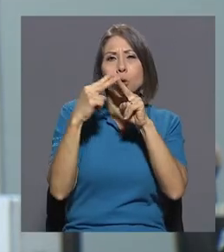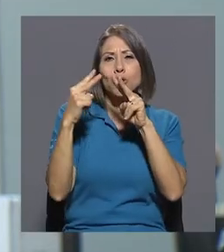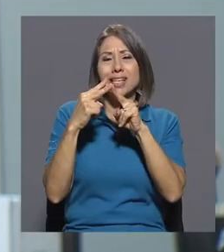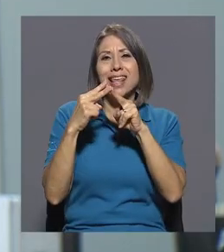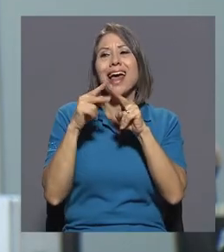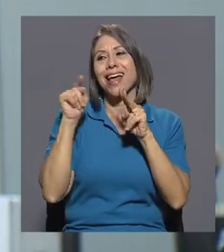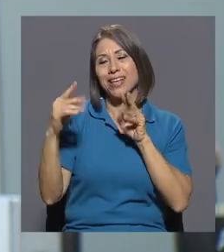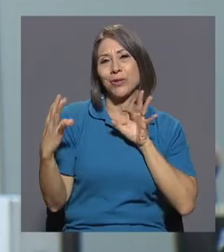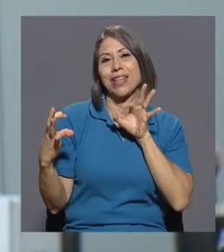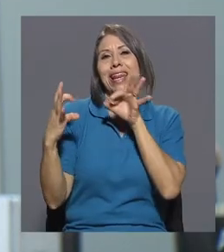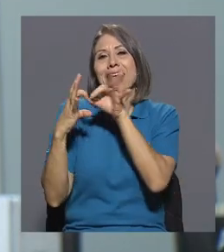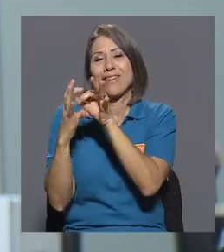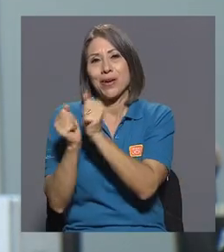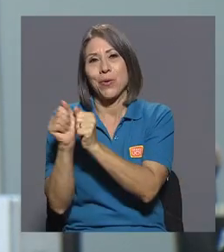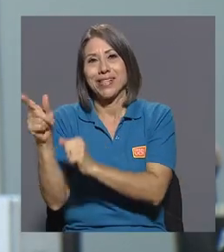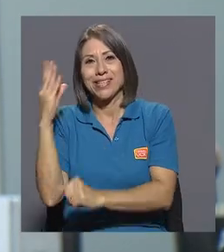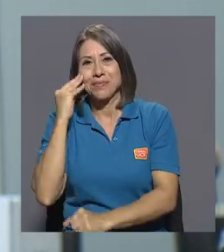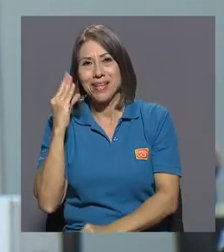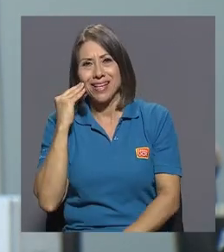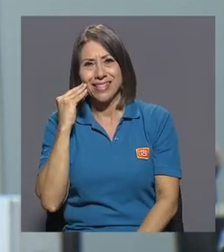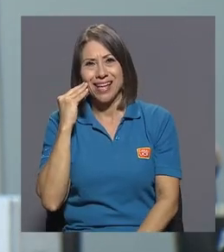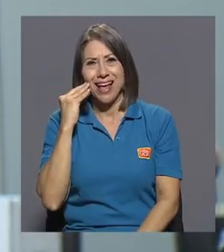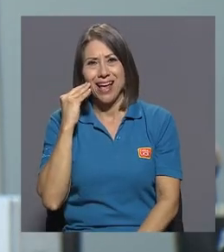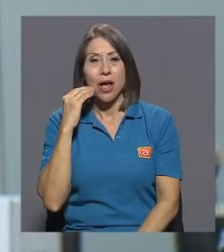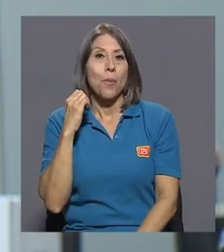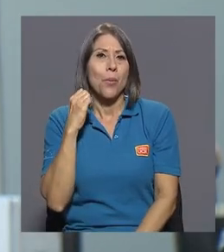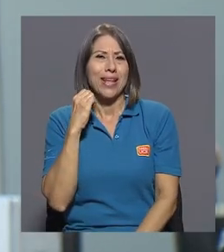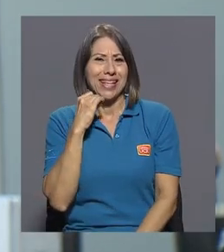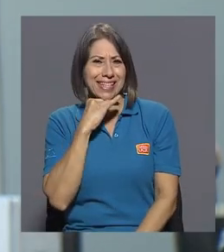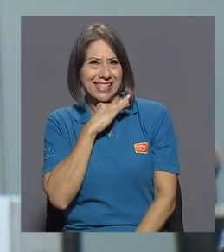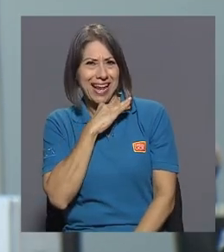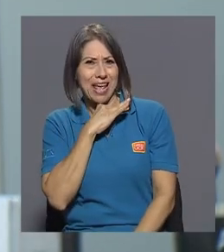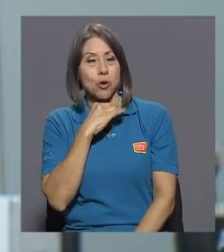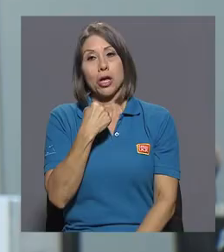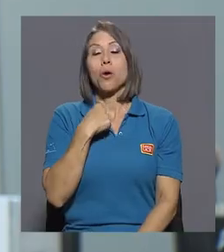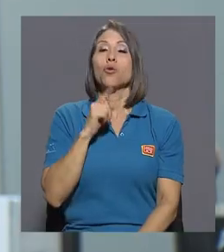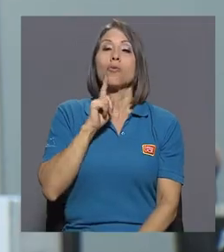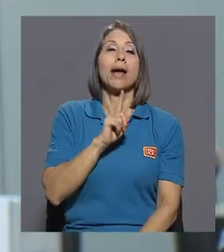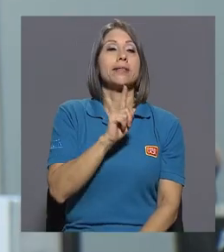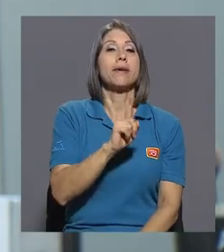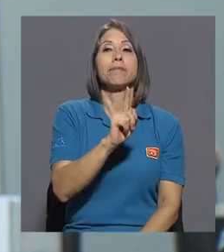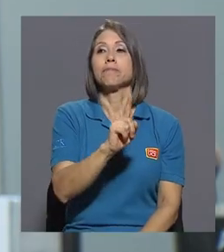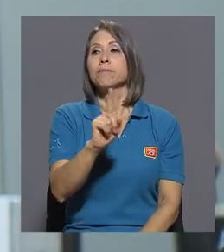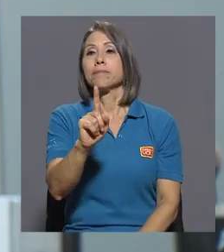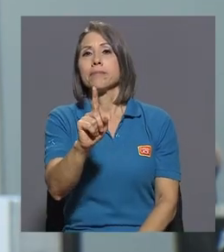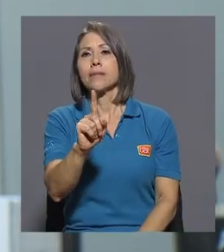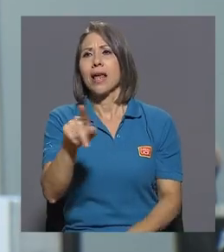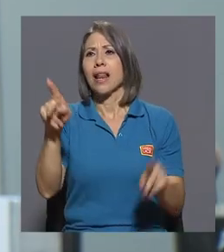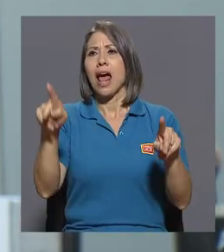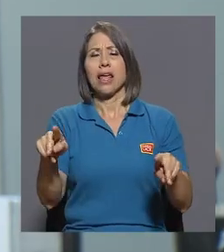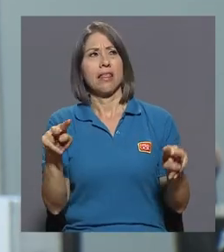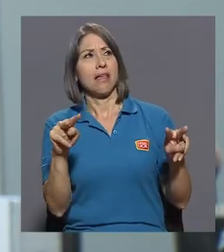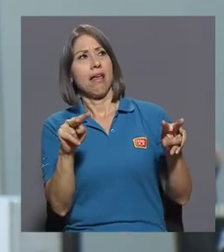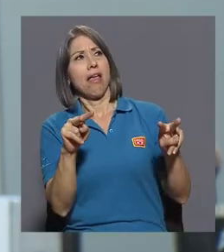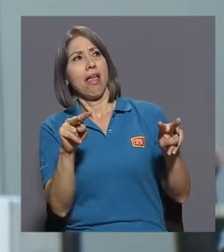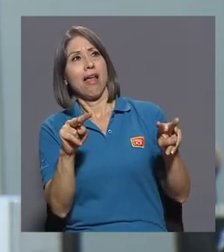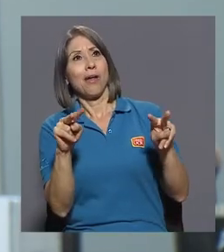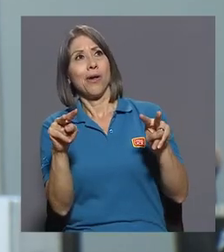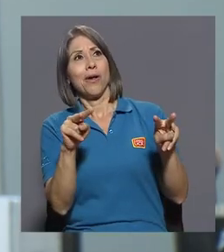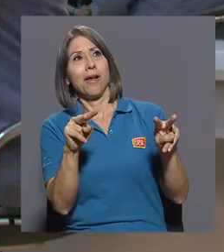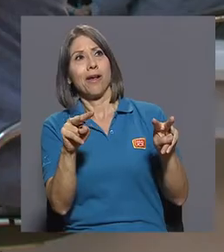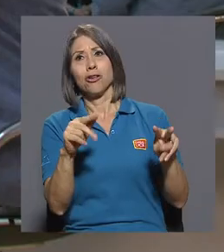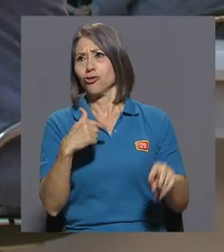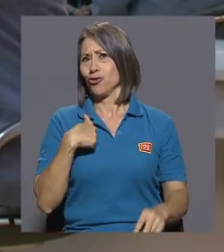Es extraño que usted vaya a lugares y la gente se le quede viendo a uno. Entonces, a mí no se me llena el ego pensando, uy, la gente me